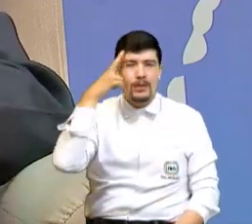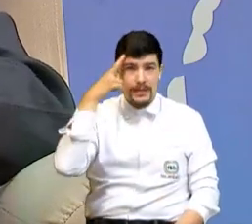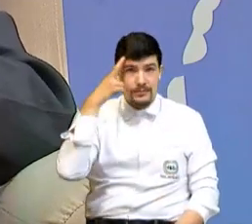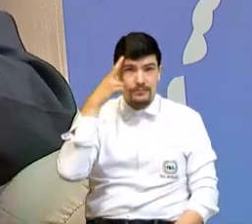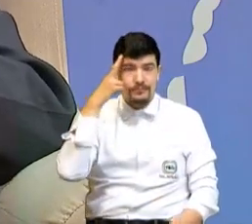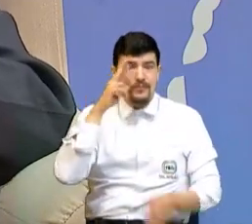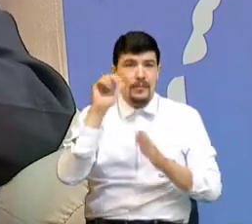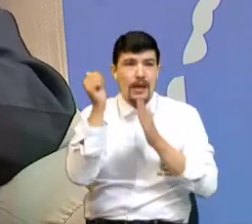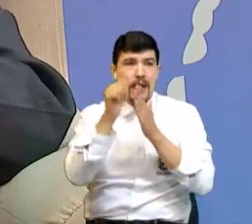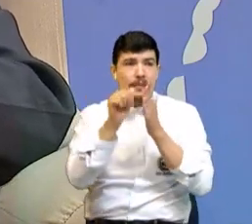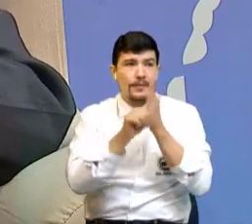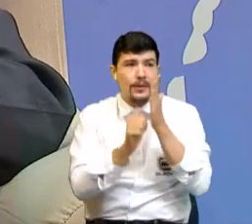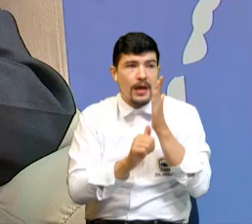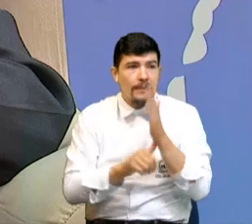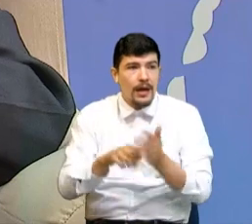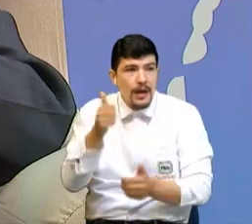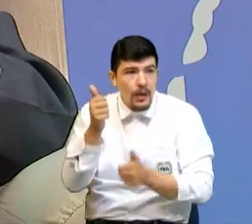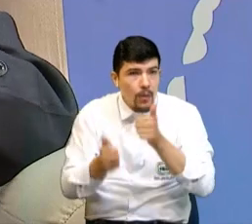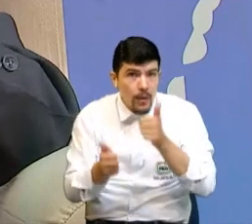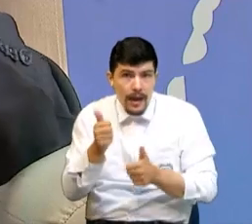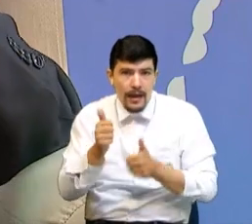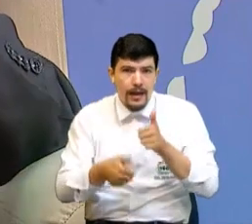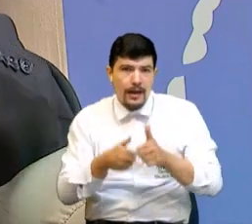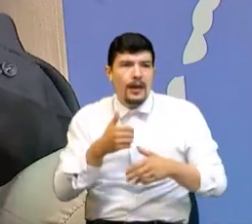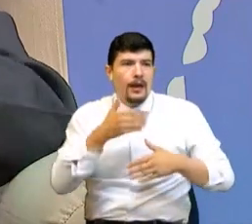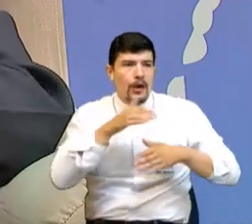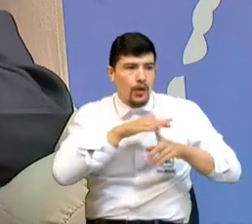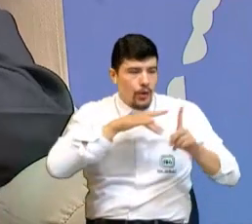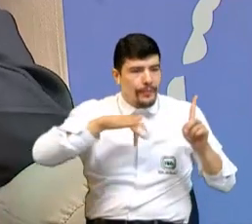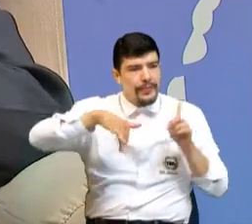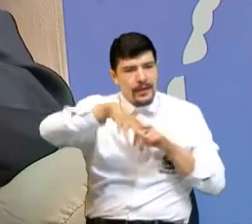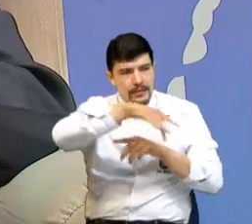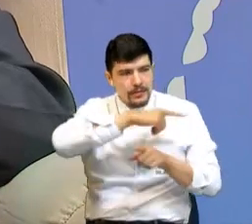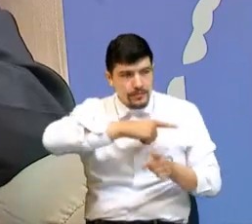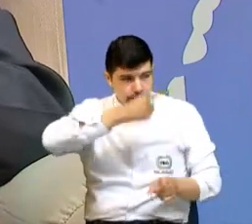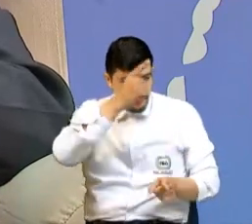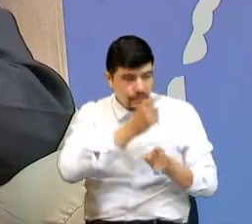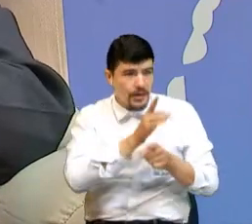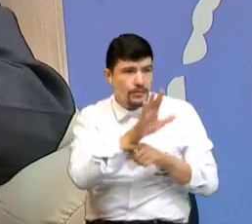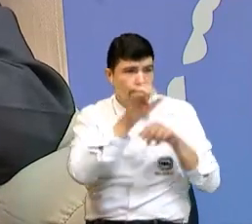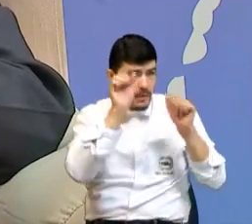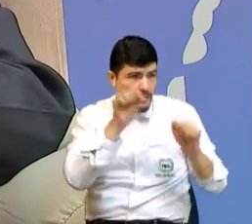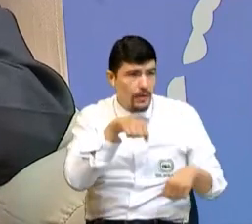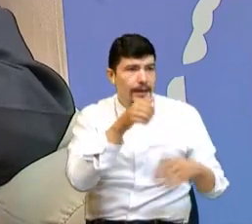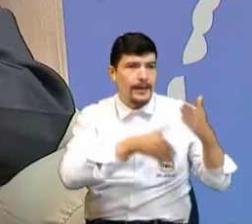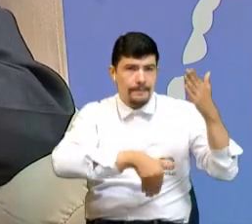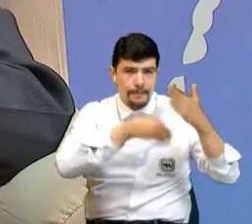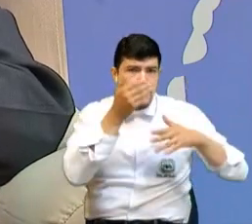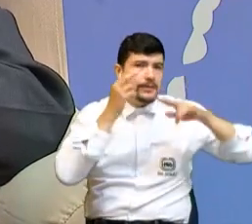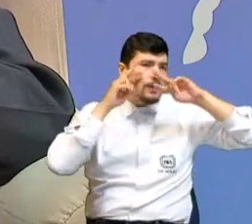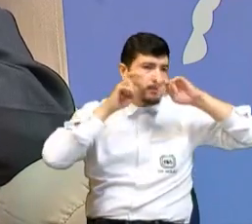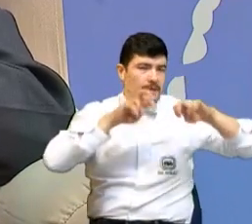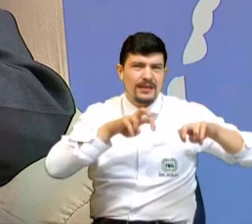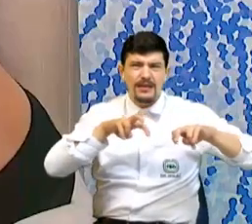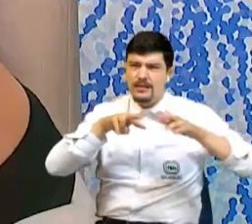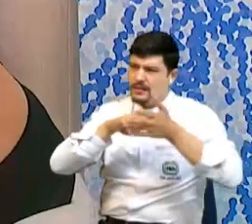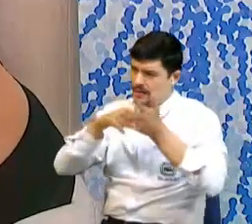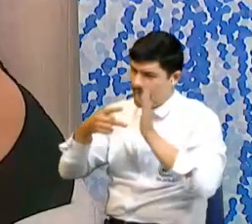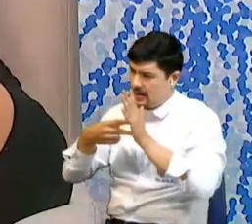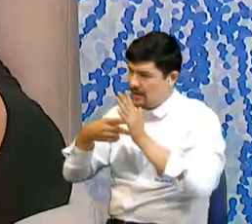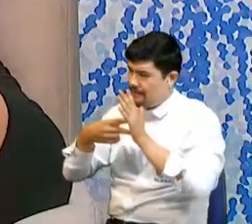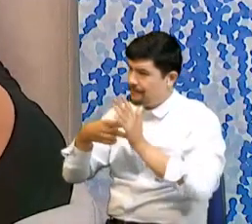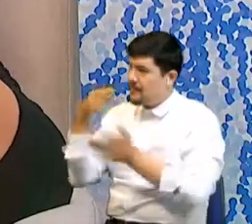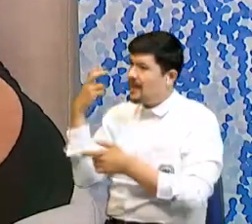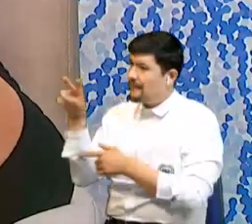el programa sería ese medio eficaz por la cual se pudiera dar inicio a una indagación. O sea, la